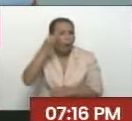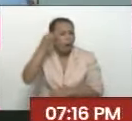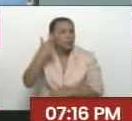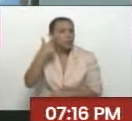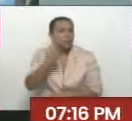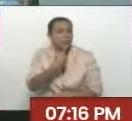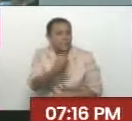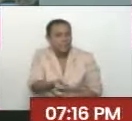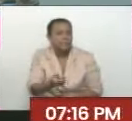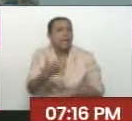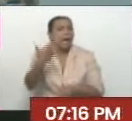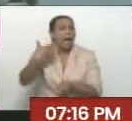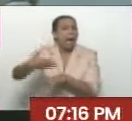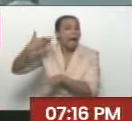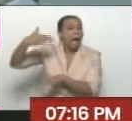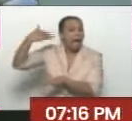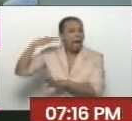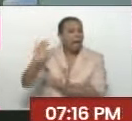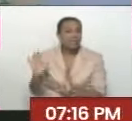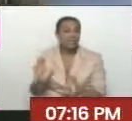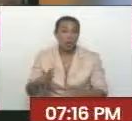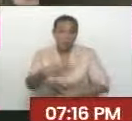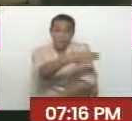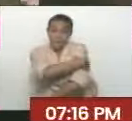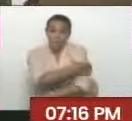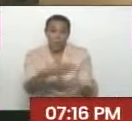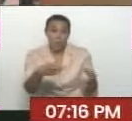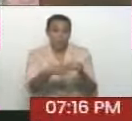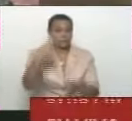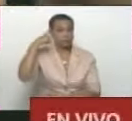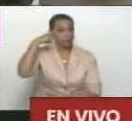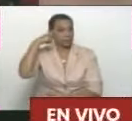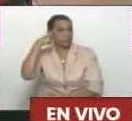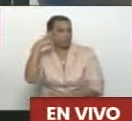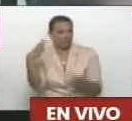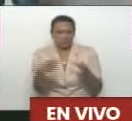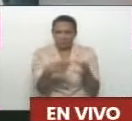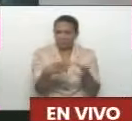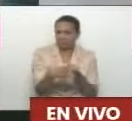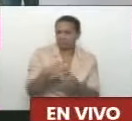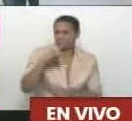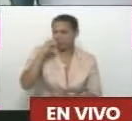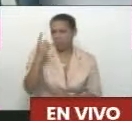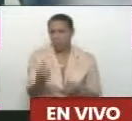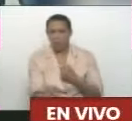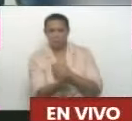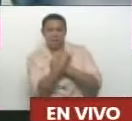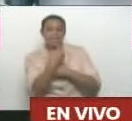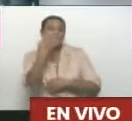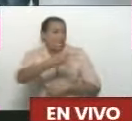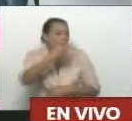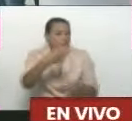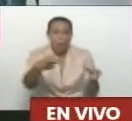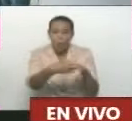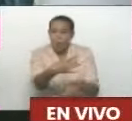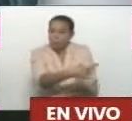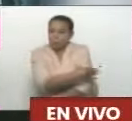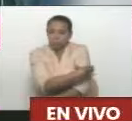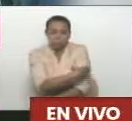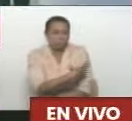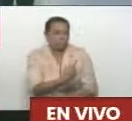diciendo. Y salió la oposición, esta extrema derecha, a contradecirme, pues, como siempre, el